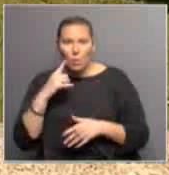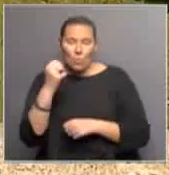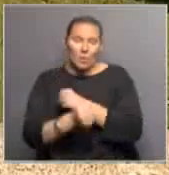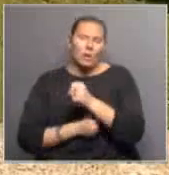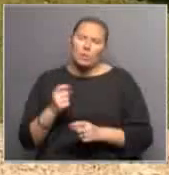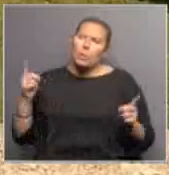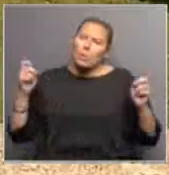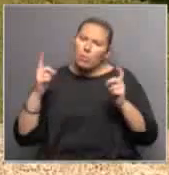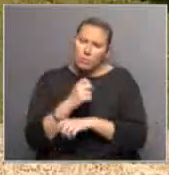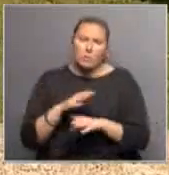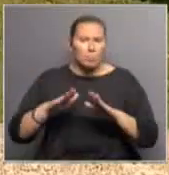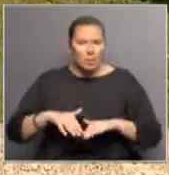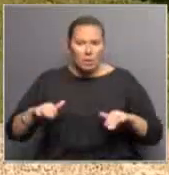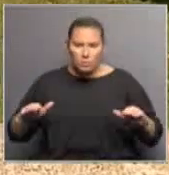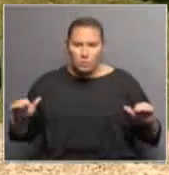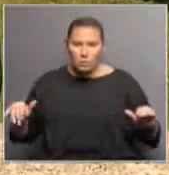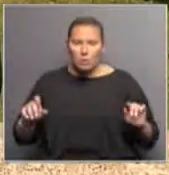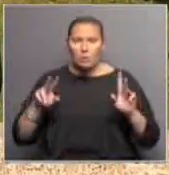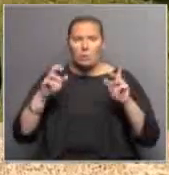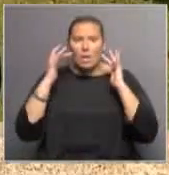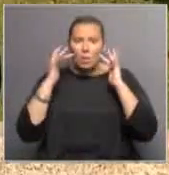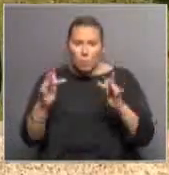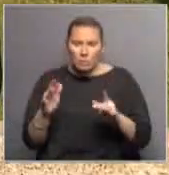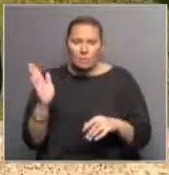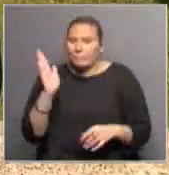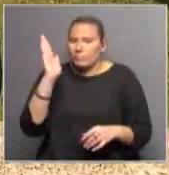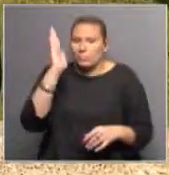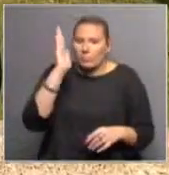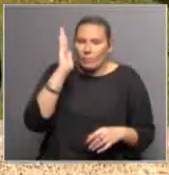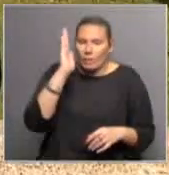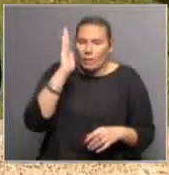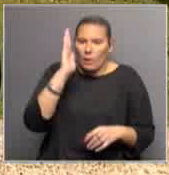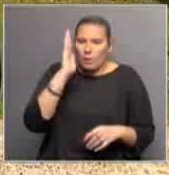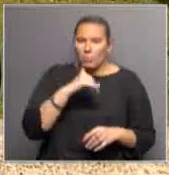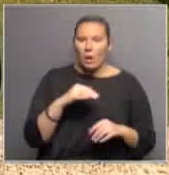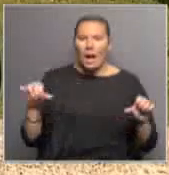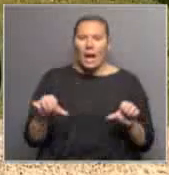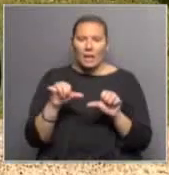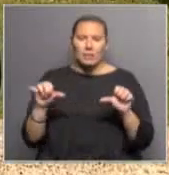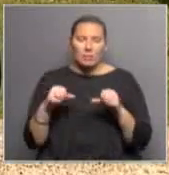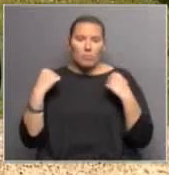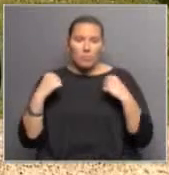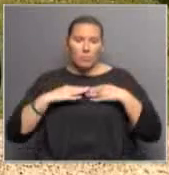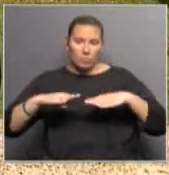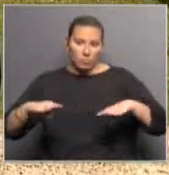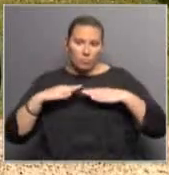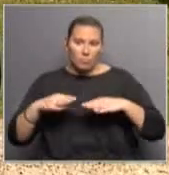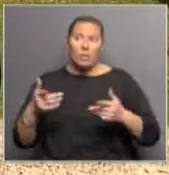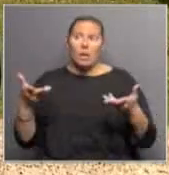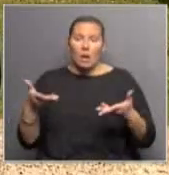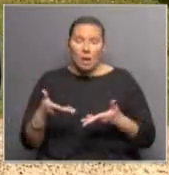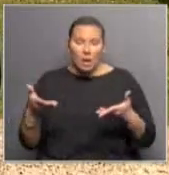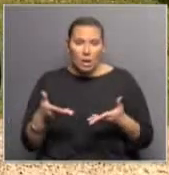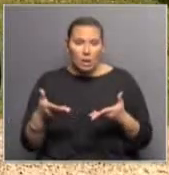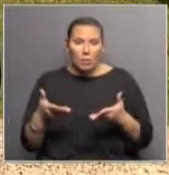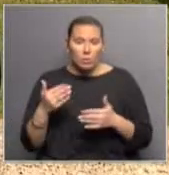muy duro para los niños que bueno, en cuanto a la educación no han podido realizar actividad física y bueno, hoy en día por